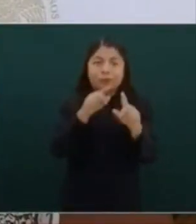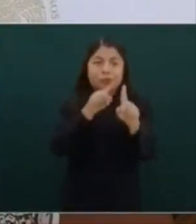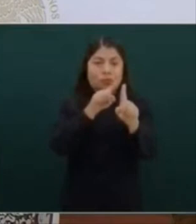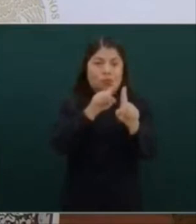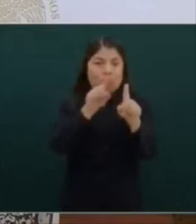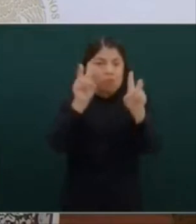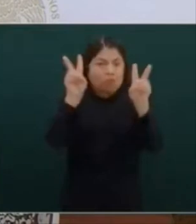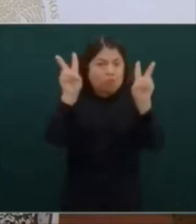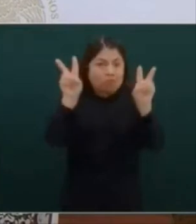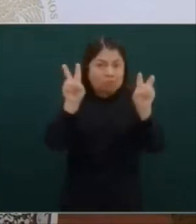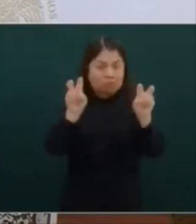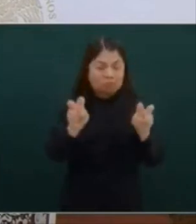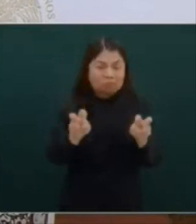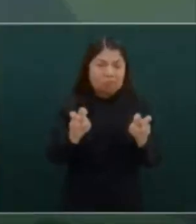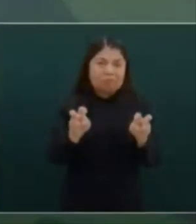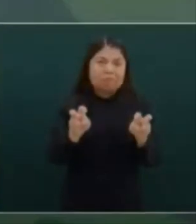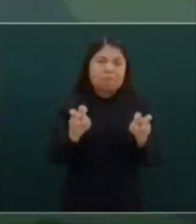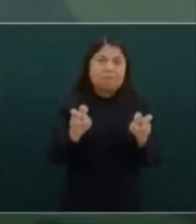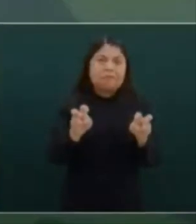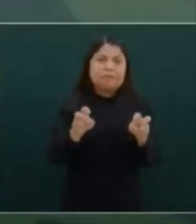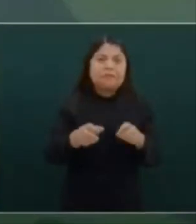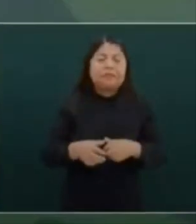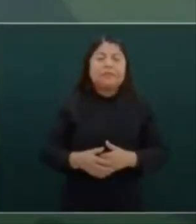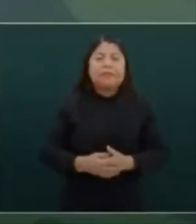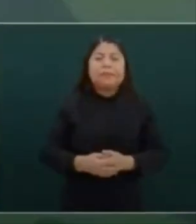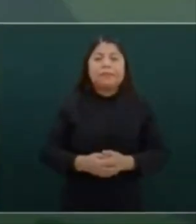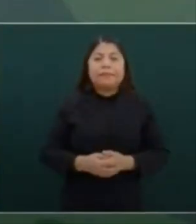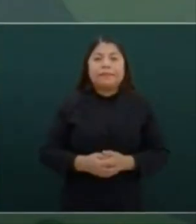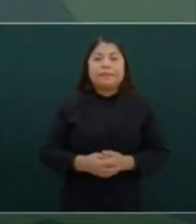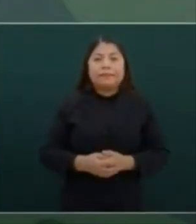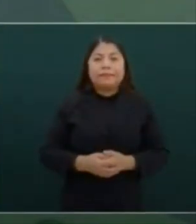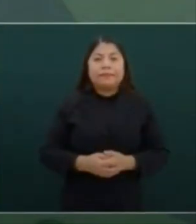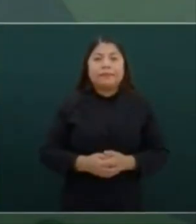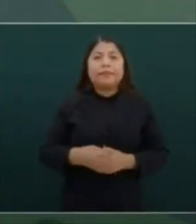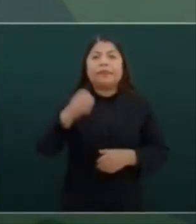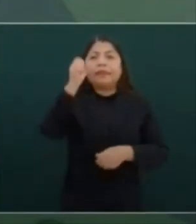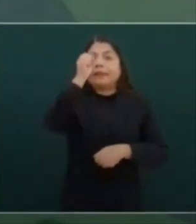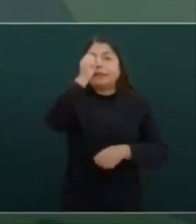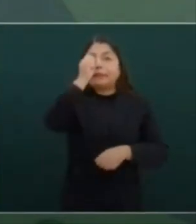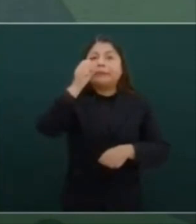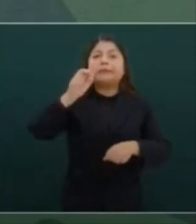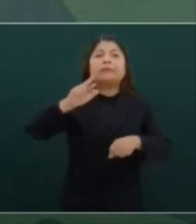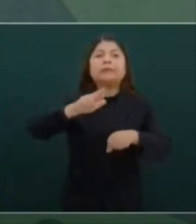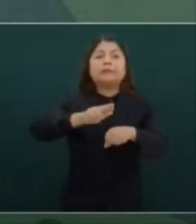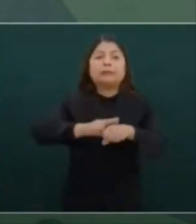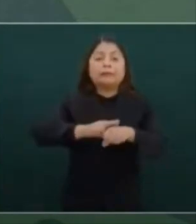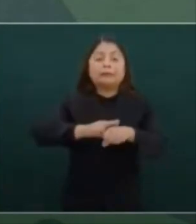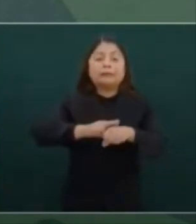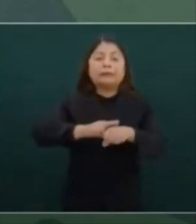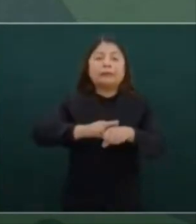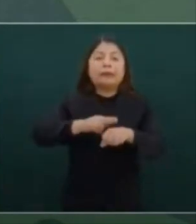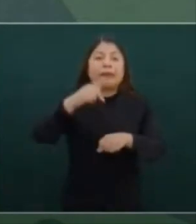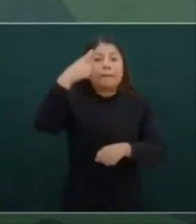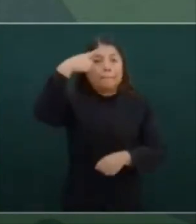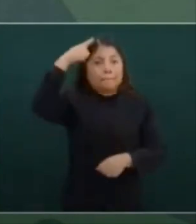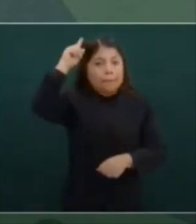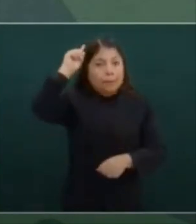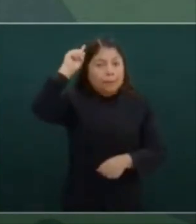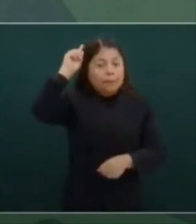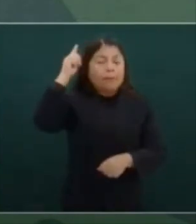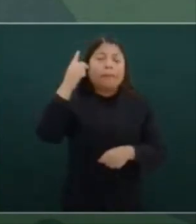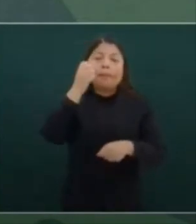dio la Secretaría de la Defensa, Secretaría de Marina, la Secretaría de Seguridad